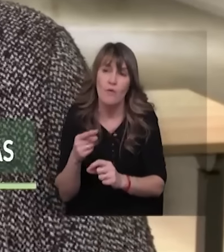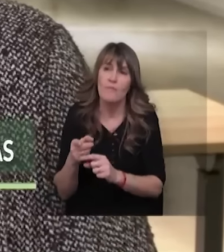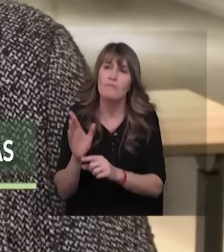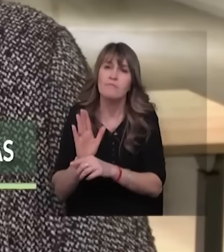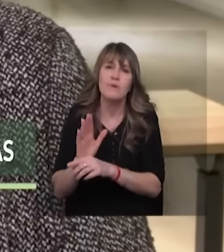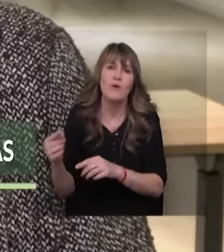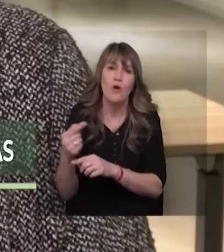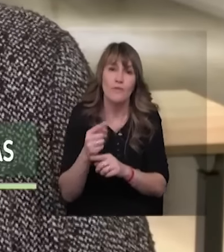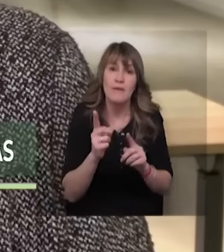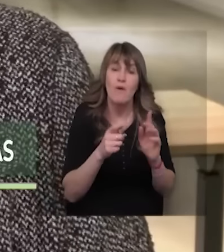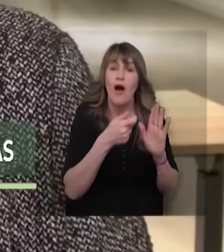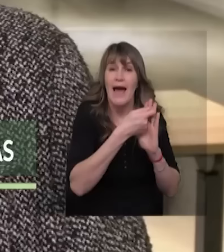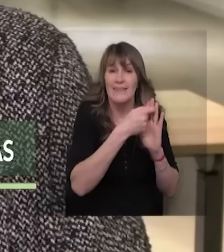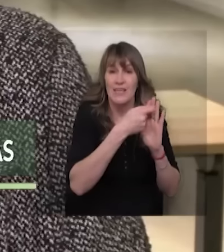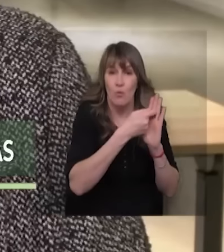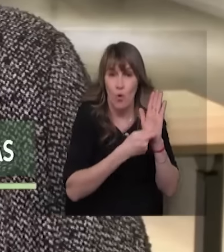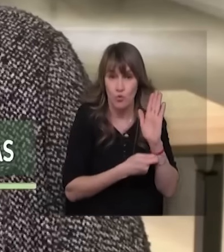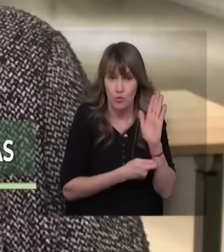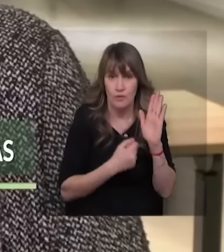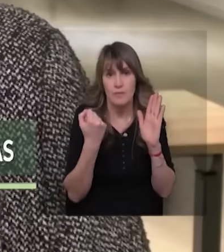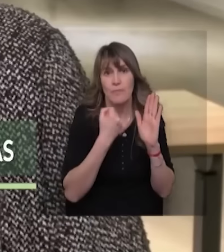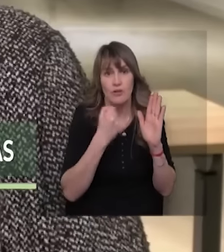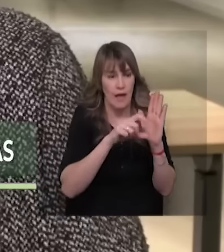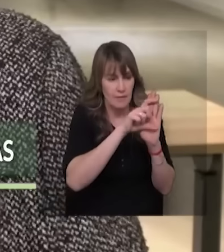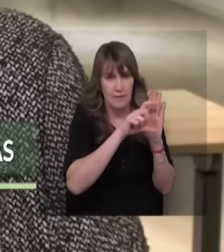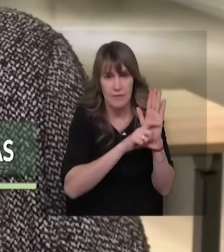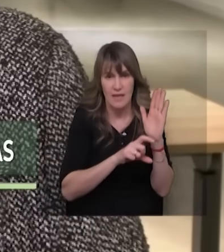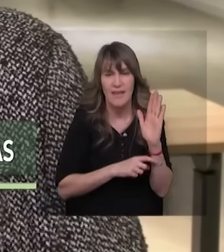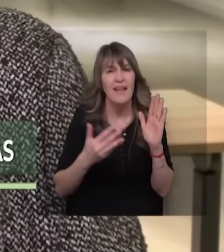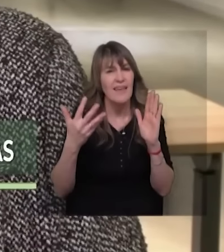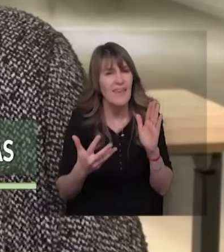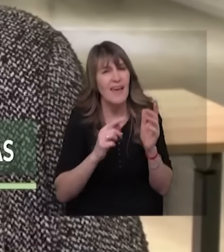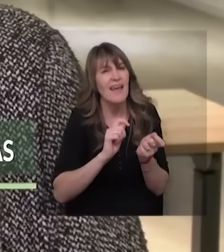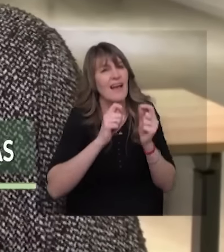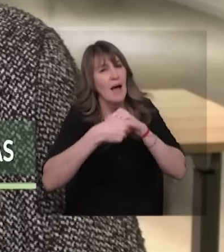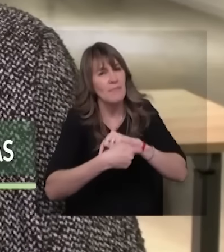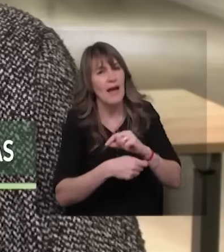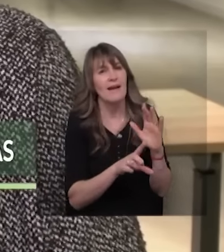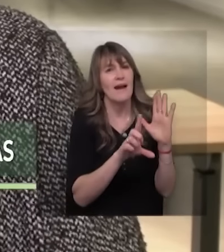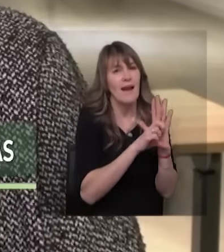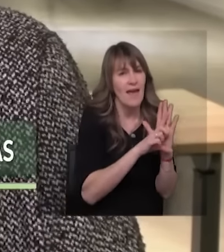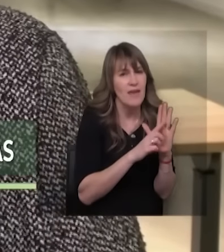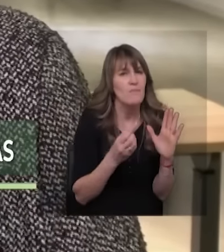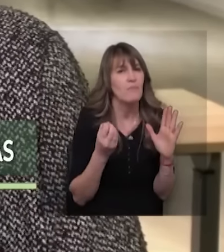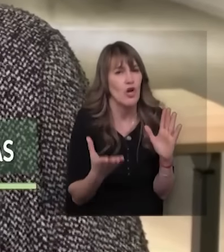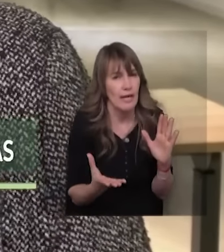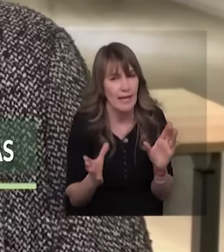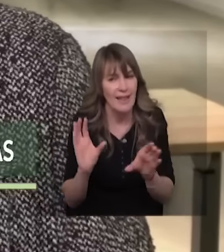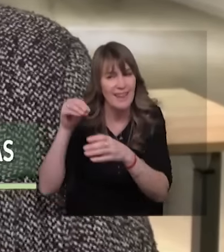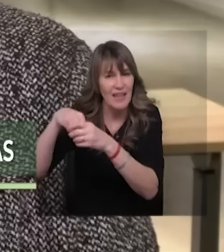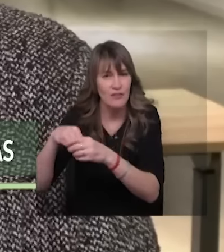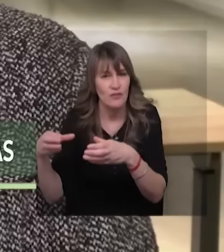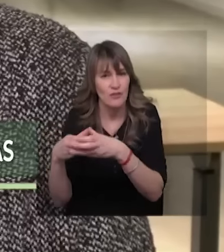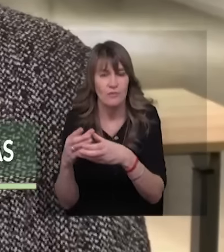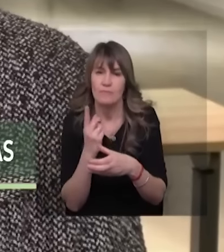artículos que son muy importantes Por qué te parece que hay intención de modificar esta ley desde esos espacios políticos